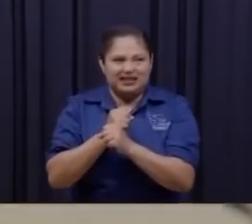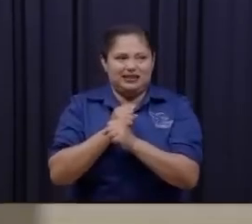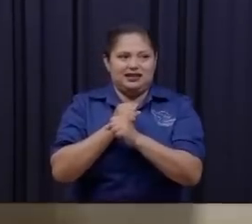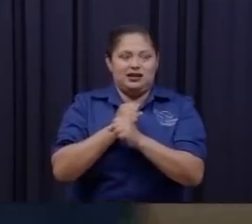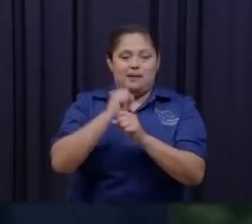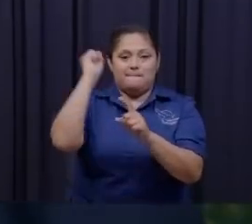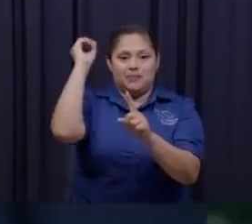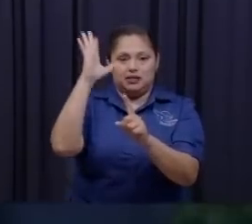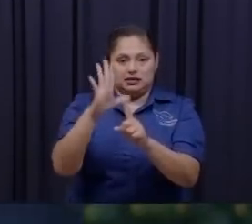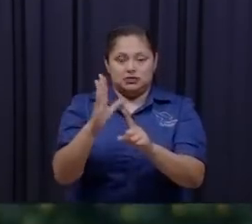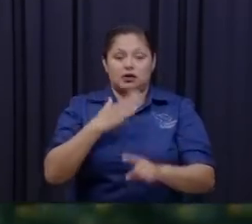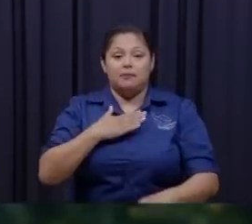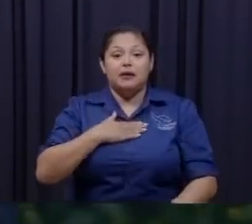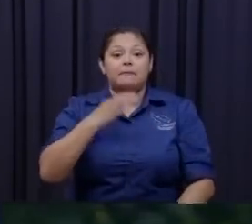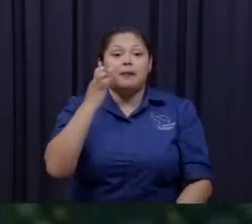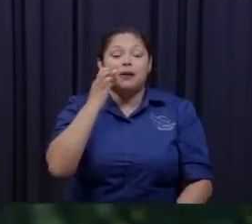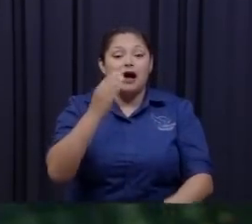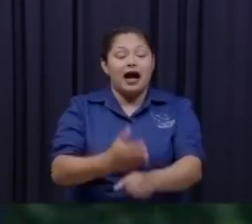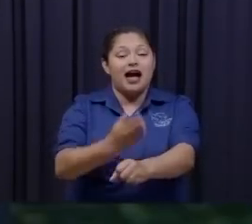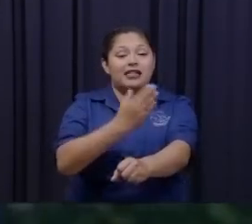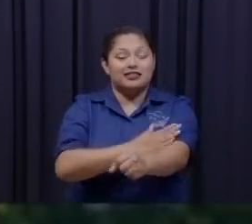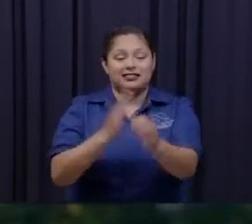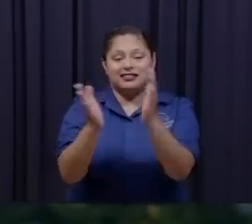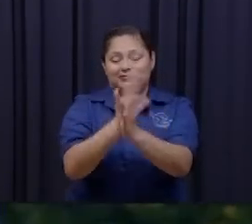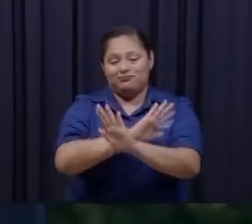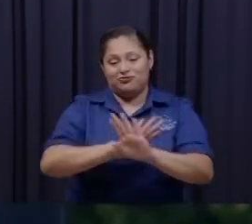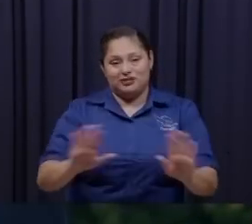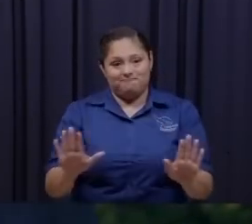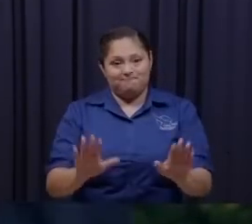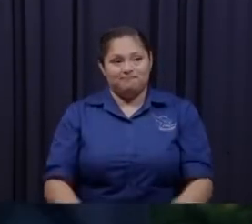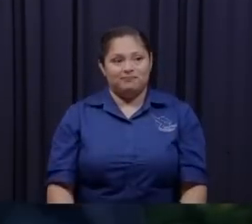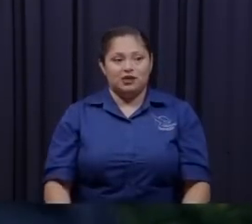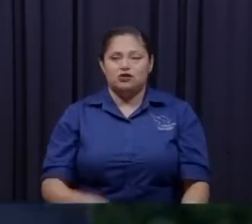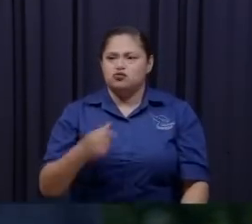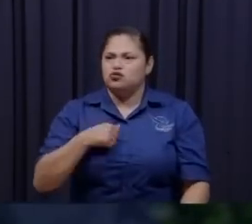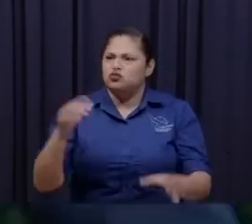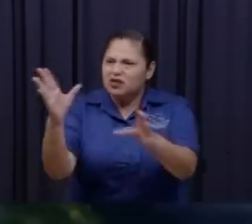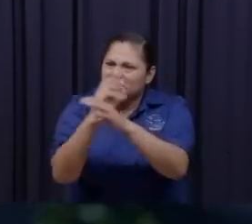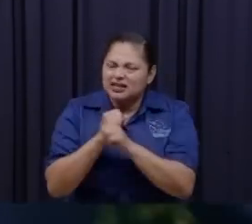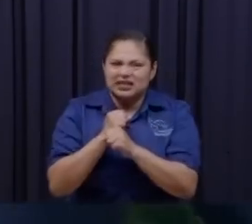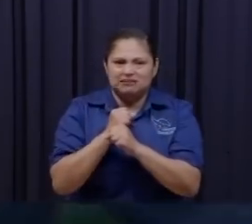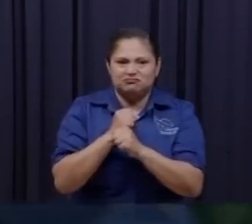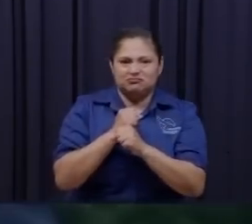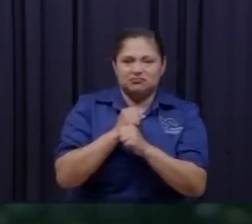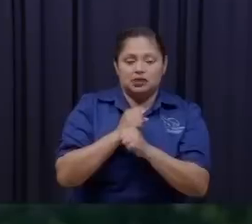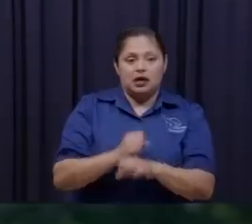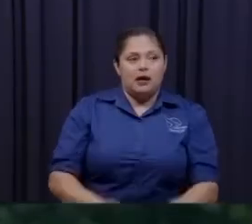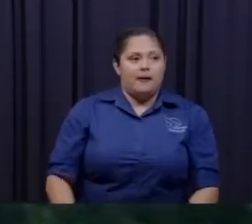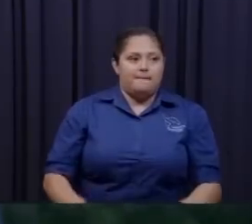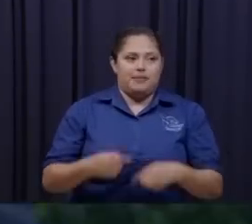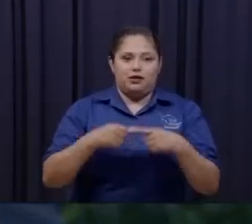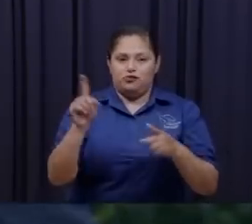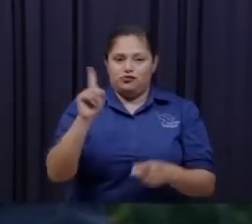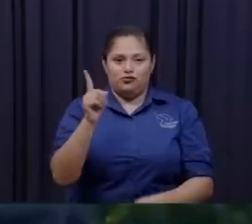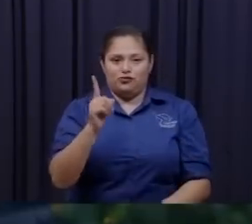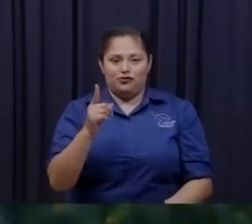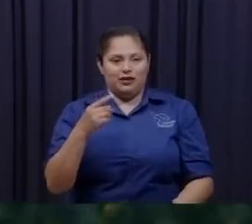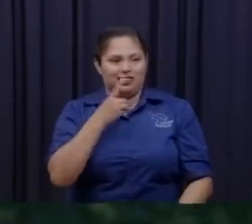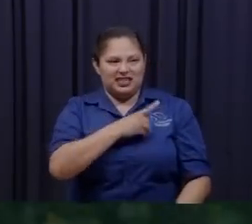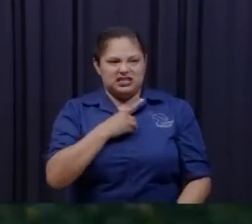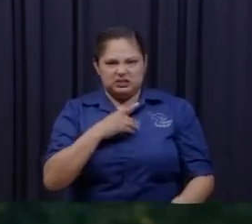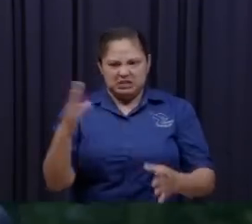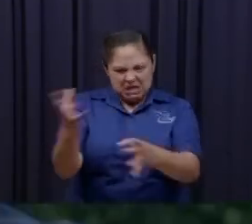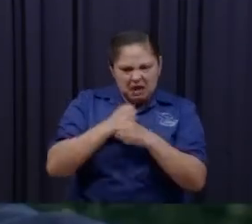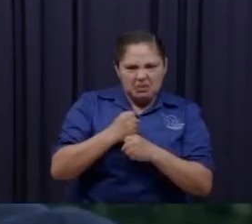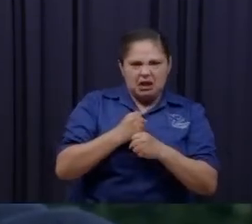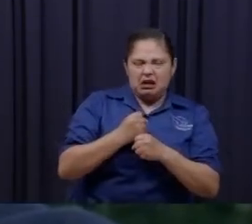le arranqué una bendición a mi papá antes que se muriera. Se la arranqué, pero no con el ánimo de dame la